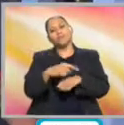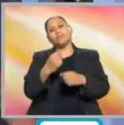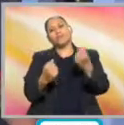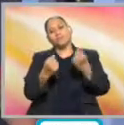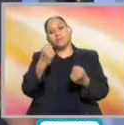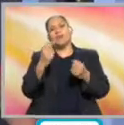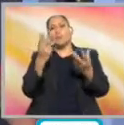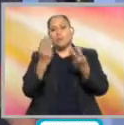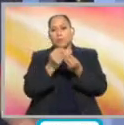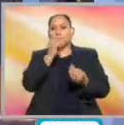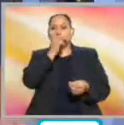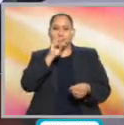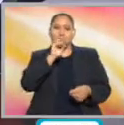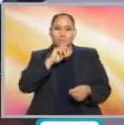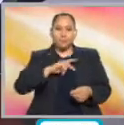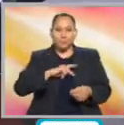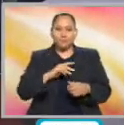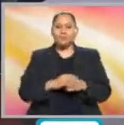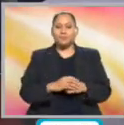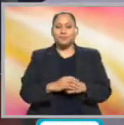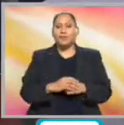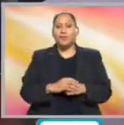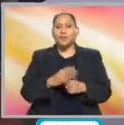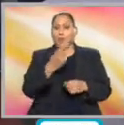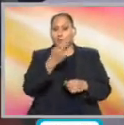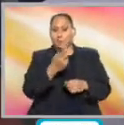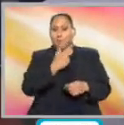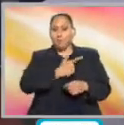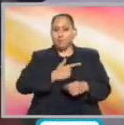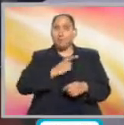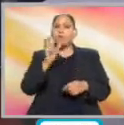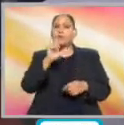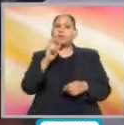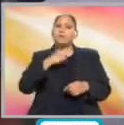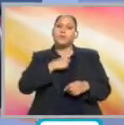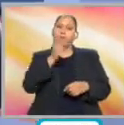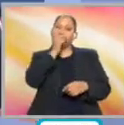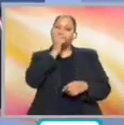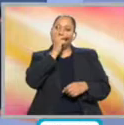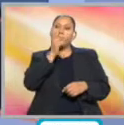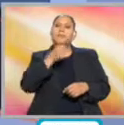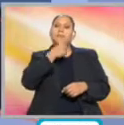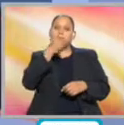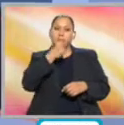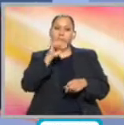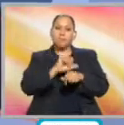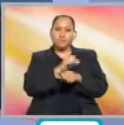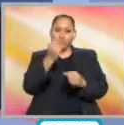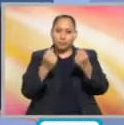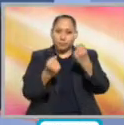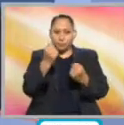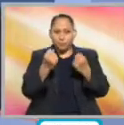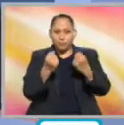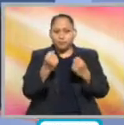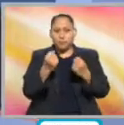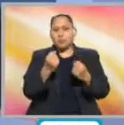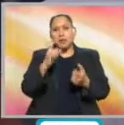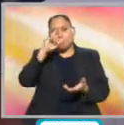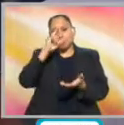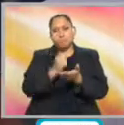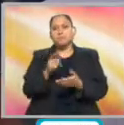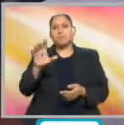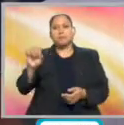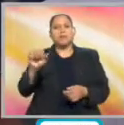Claro. cierto. Ah, ¿No? sí, eso Los es bueno. Creedence me gustan porque justo cuando iba con mi papá en su viejo coche, ¿no? Y le pone y digo, ay, mira qué, y se te queda. Sí,